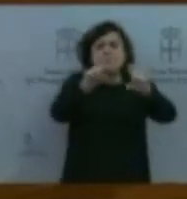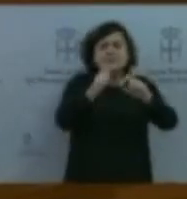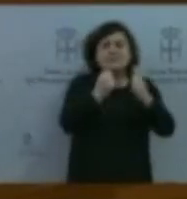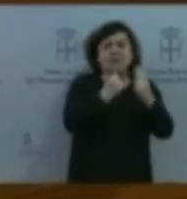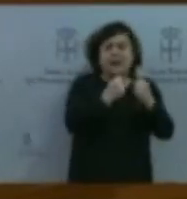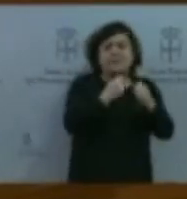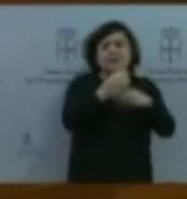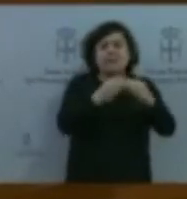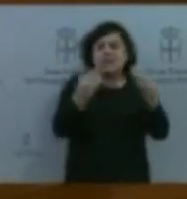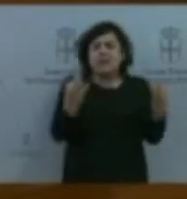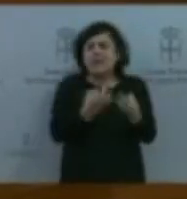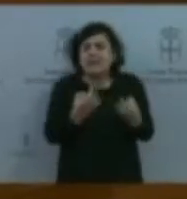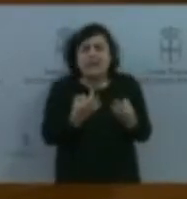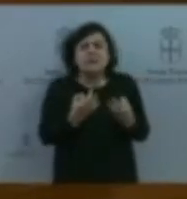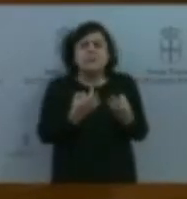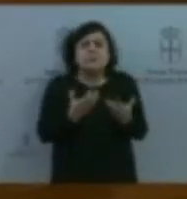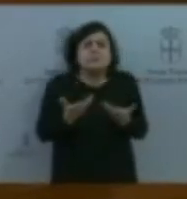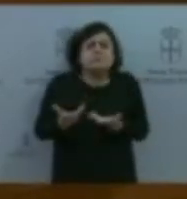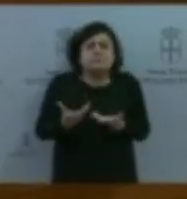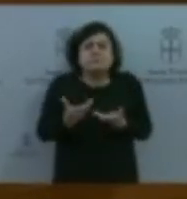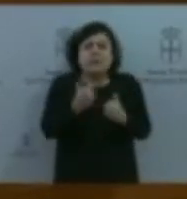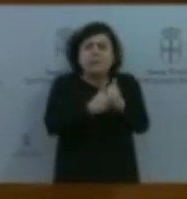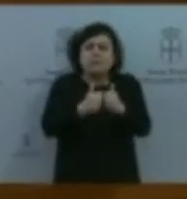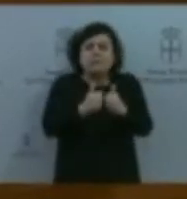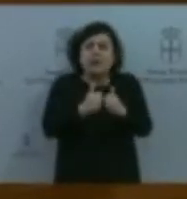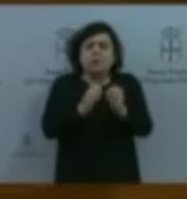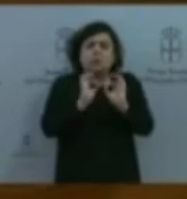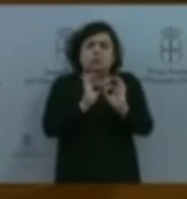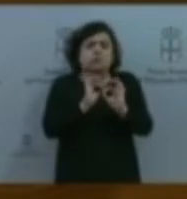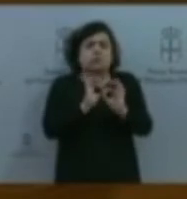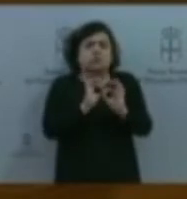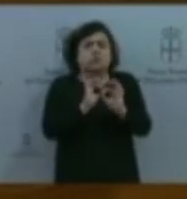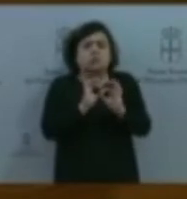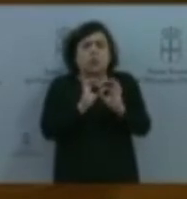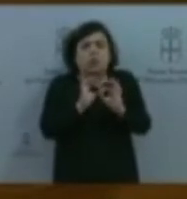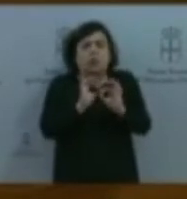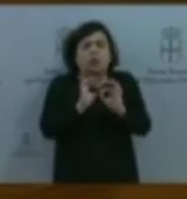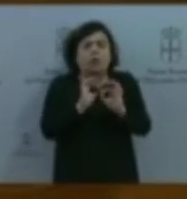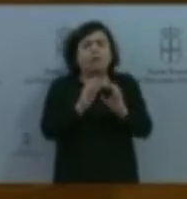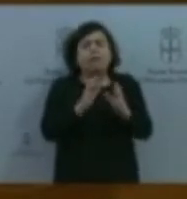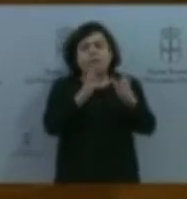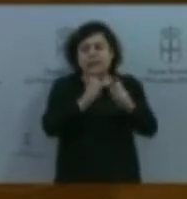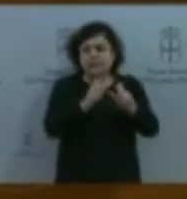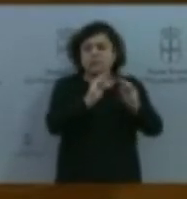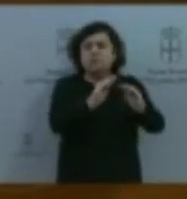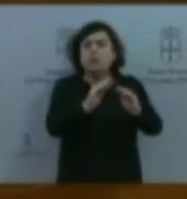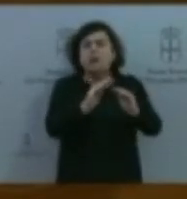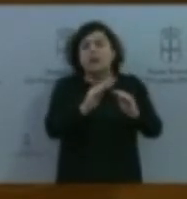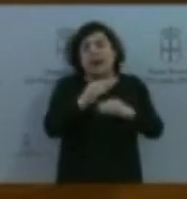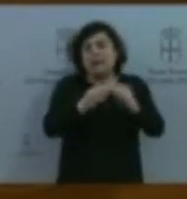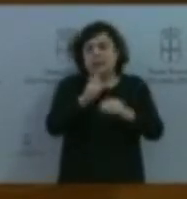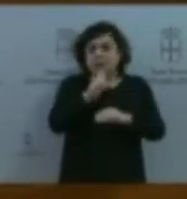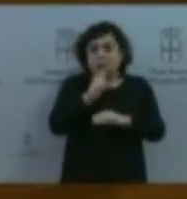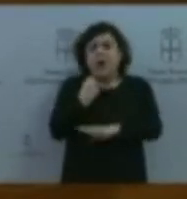de privilegios tienen y esos privilegios cómo se consiguen. Se consiguen con apoyos políticos también. Bueno, pues eso es la primera cosa que